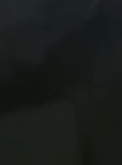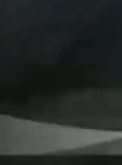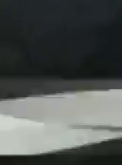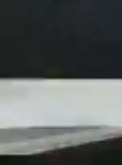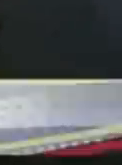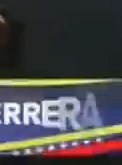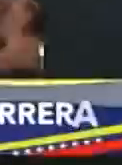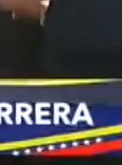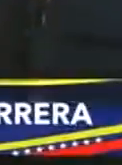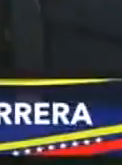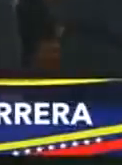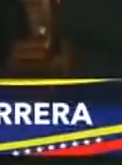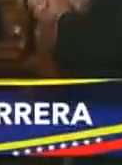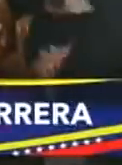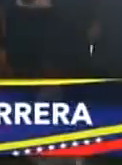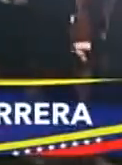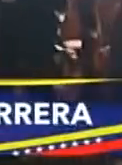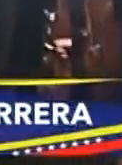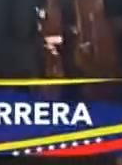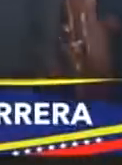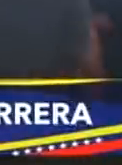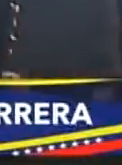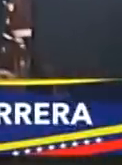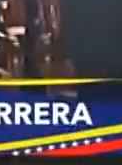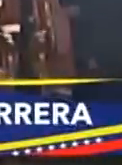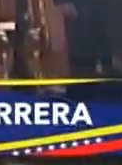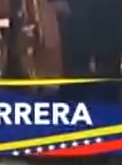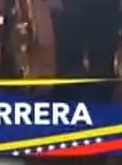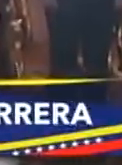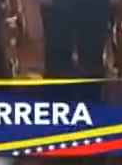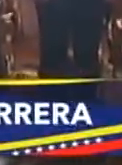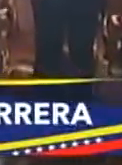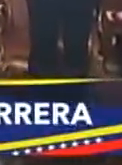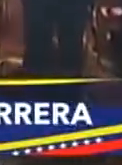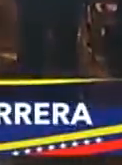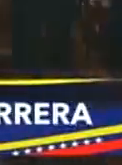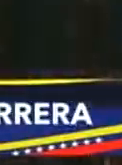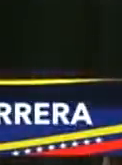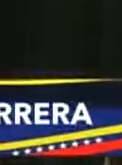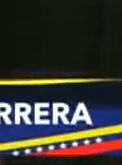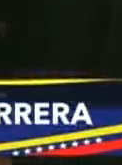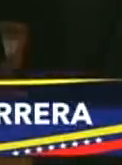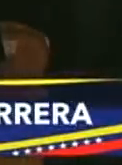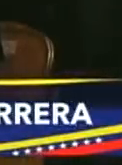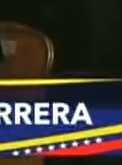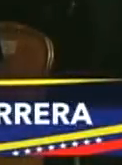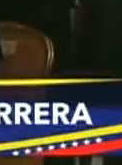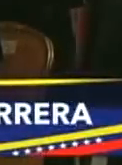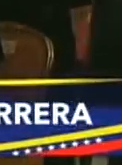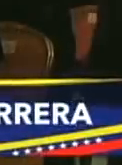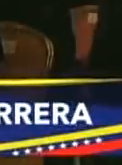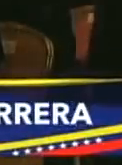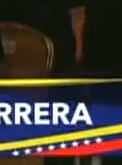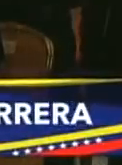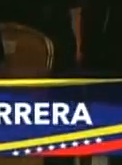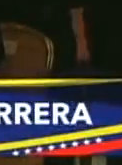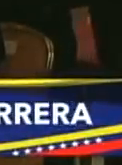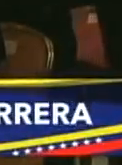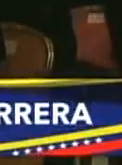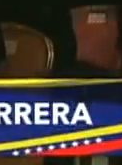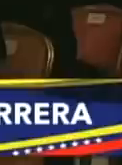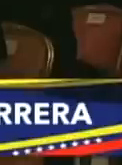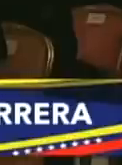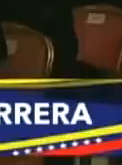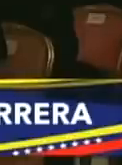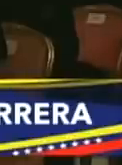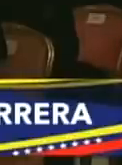el maestro del periodismo, de la crónica necesaria en estos tiempos, también un revolucionario a carta cabal,